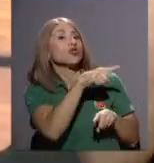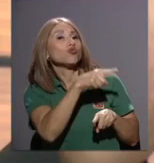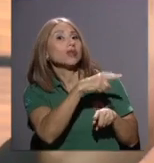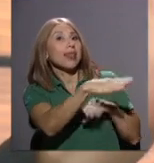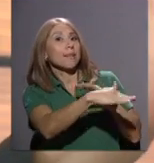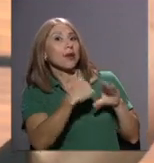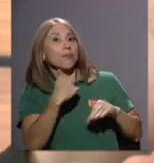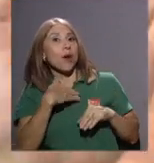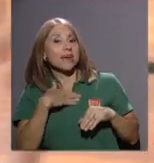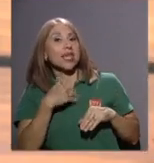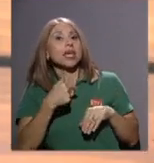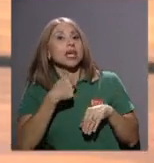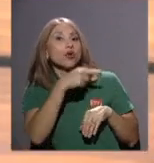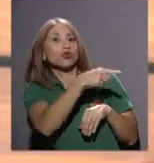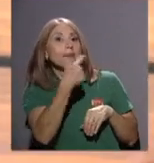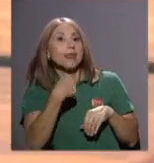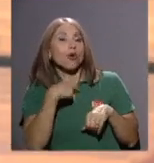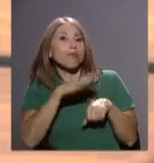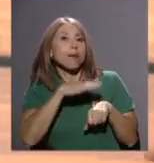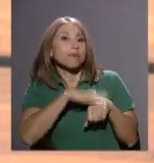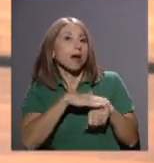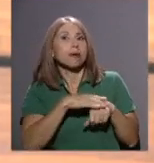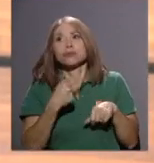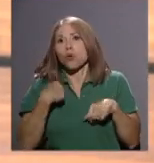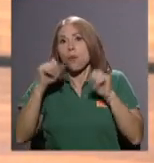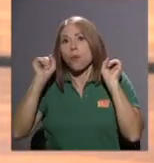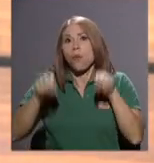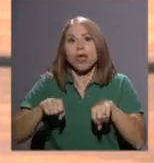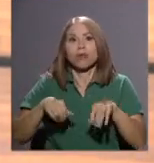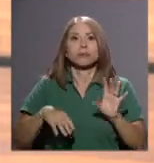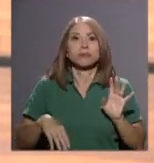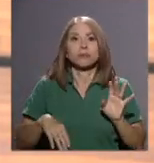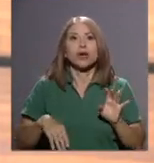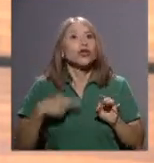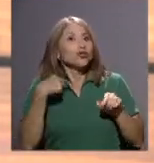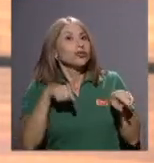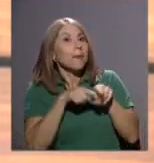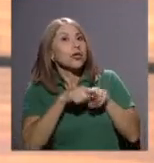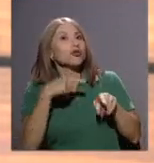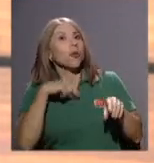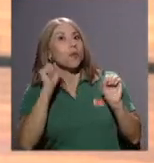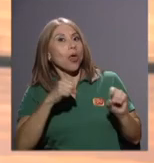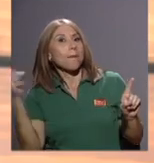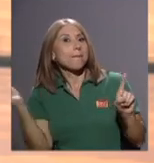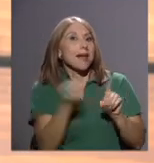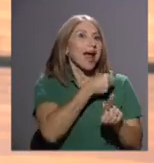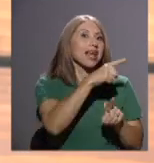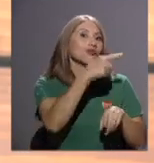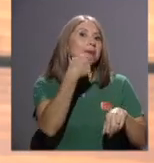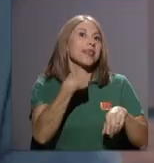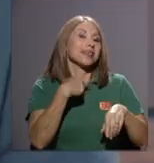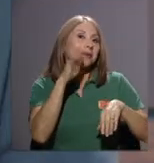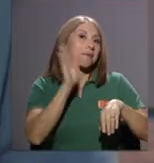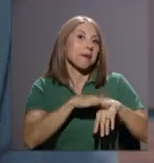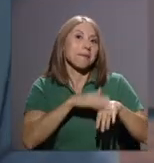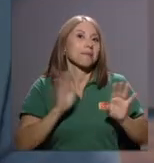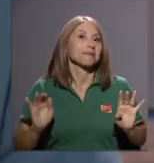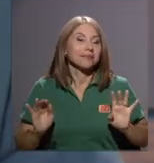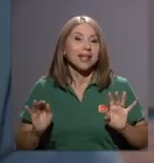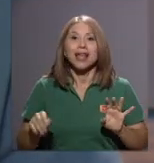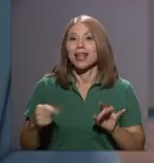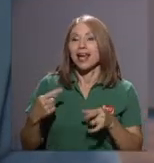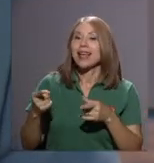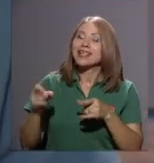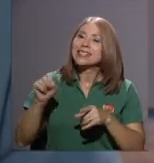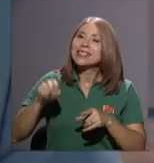hasta le puedo pegar a usted con su autorización. Usted me dice, Adalid, pégueme en este momento y no pasa absolutamente nada. Lo que quiero decir es que en un momento determinado,